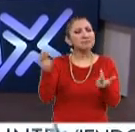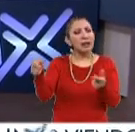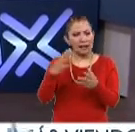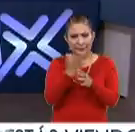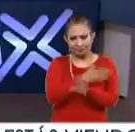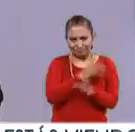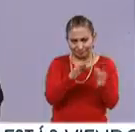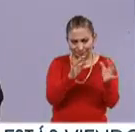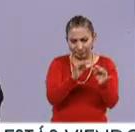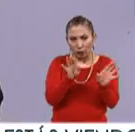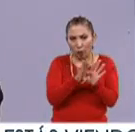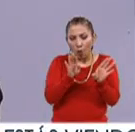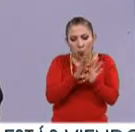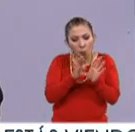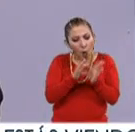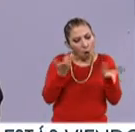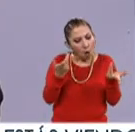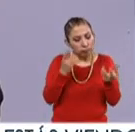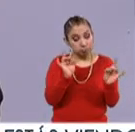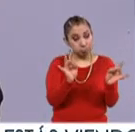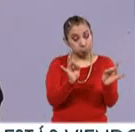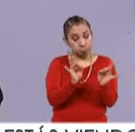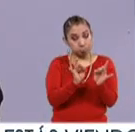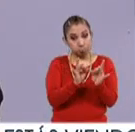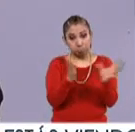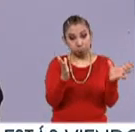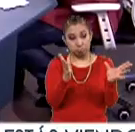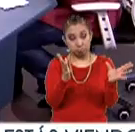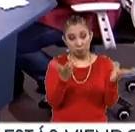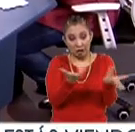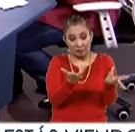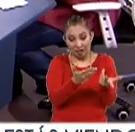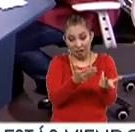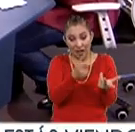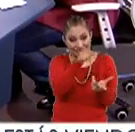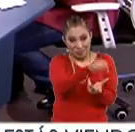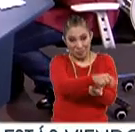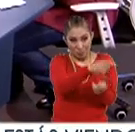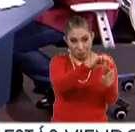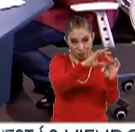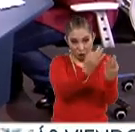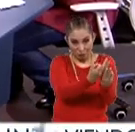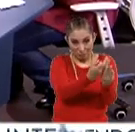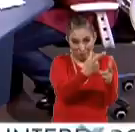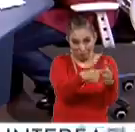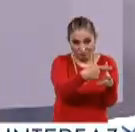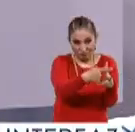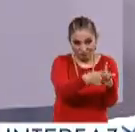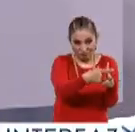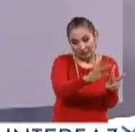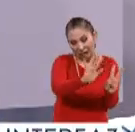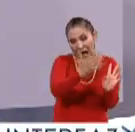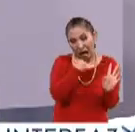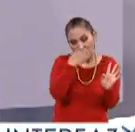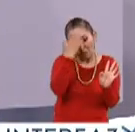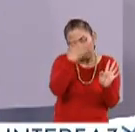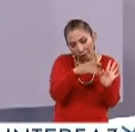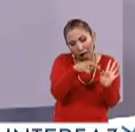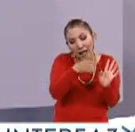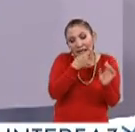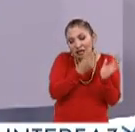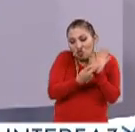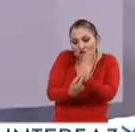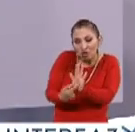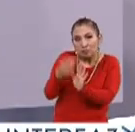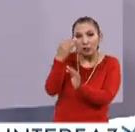contando precisamente cómo es que de pronto logró llevar este método que usted ya logró aterrizar en los